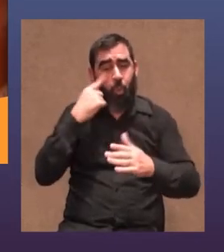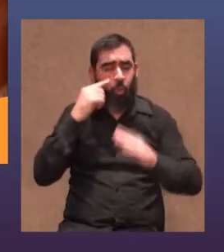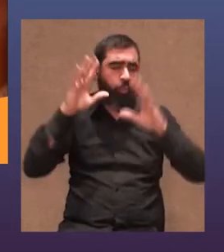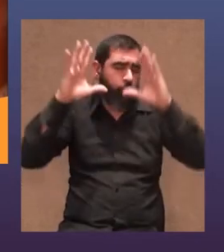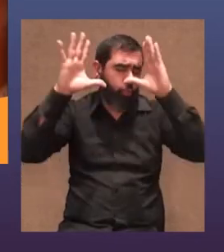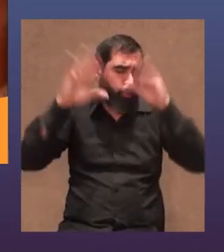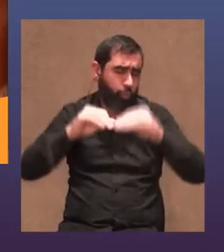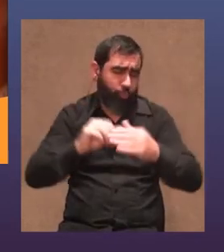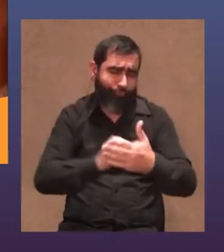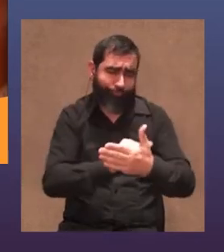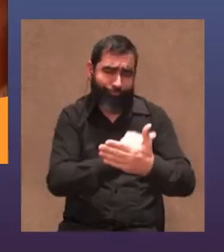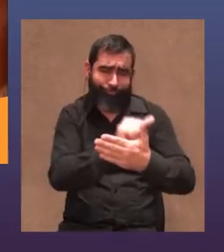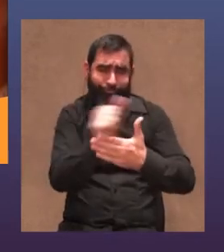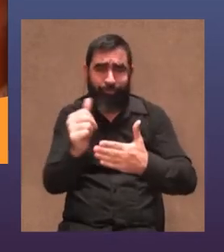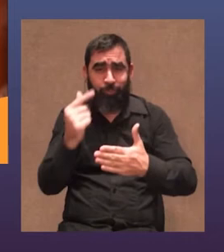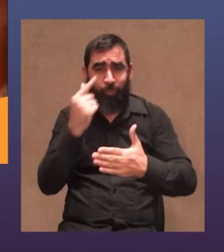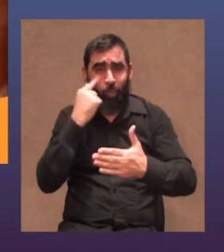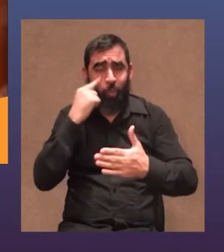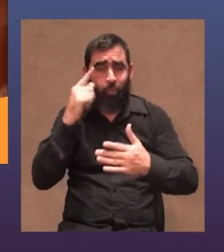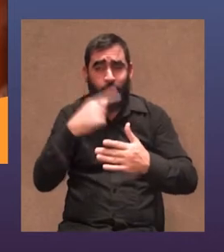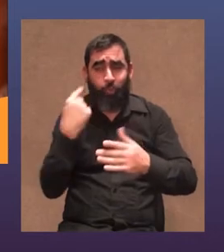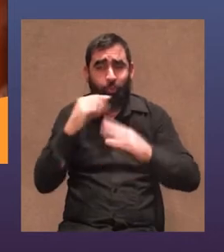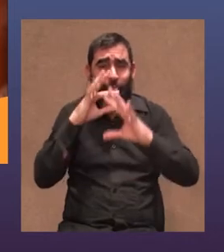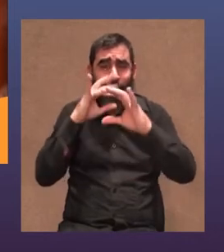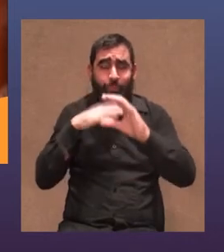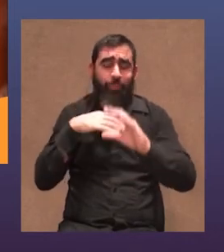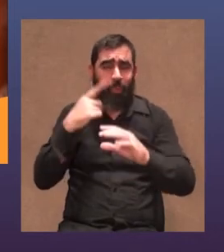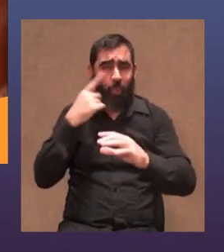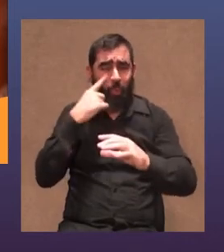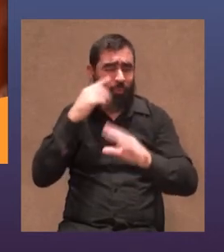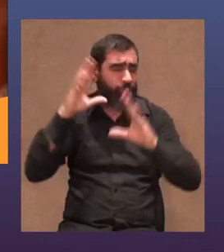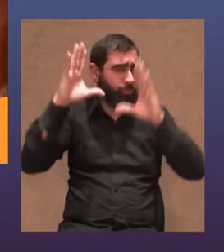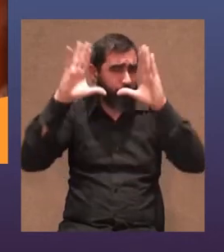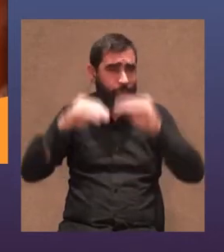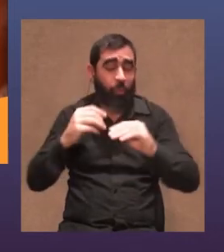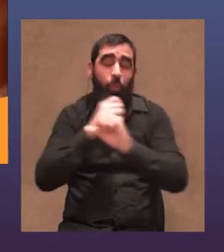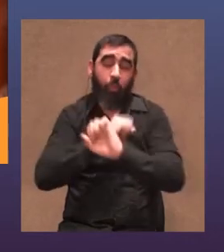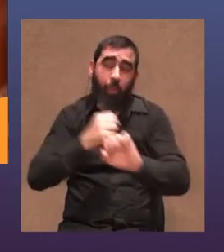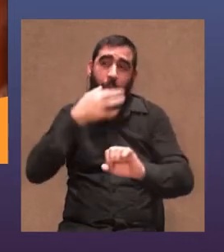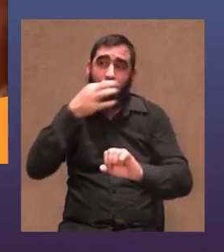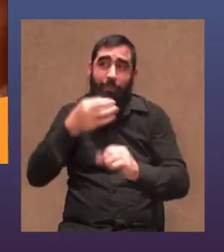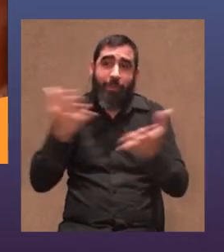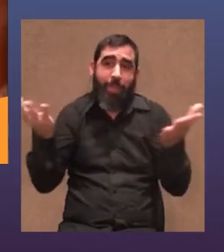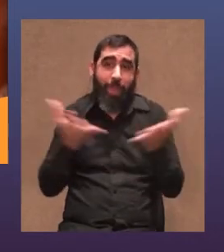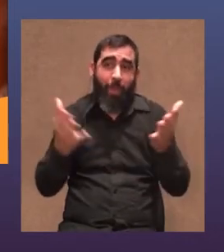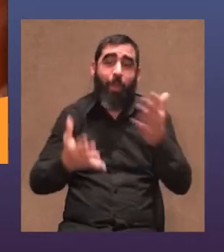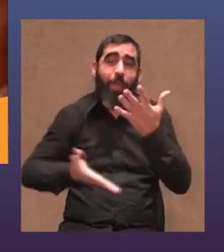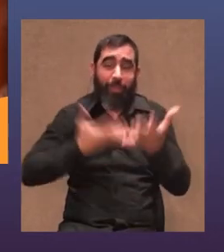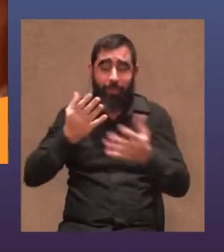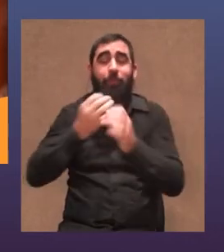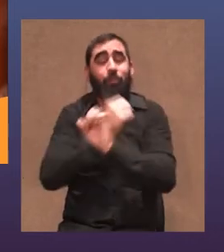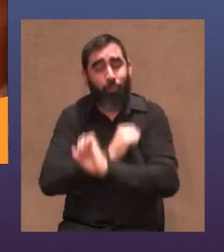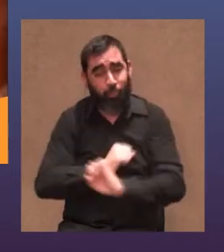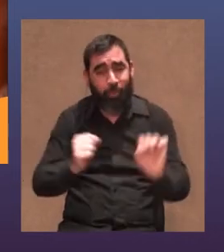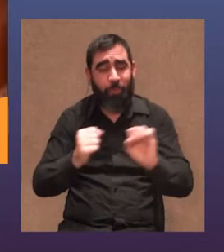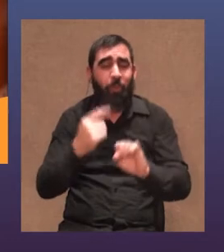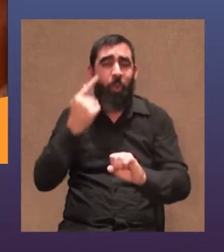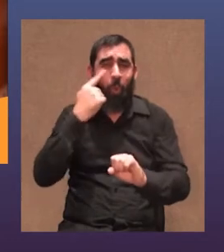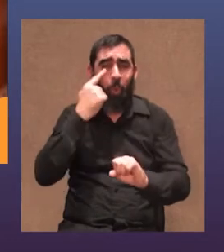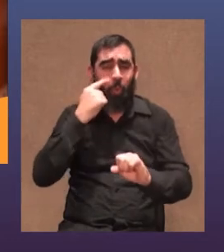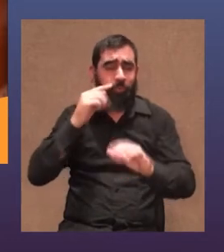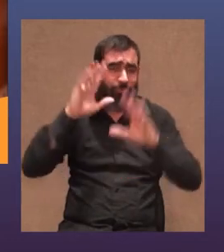repertorio de todos los solos de trompeta, sinfónicos, los puedo tararear todos, porque bueno, eso sí,